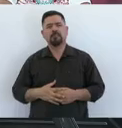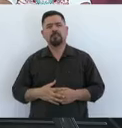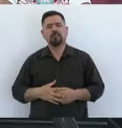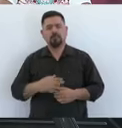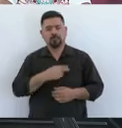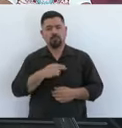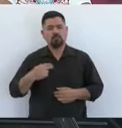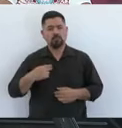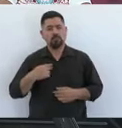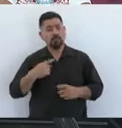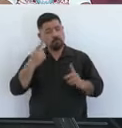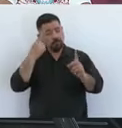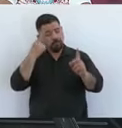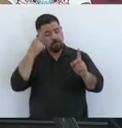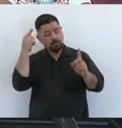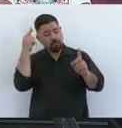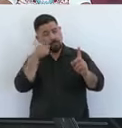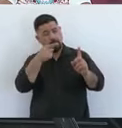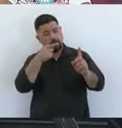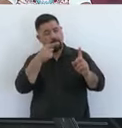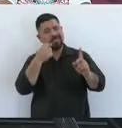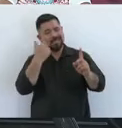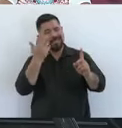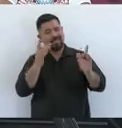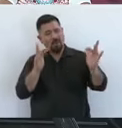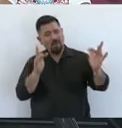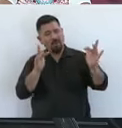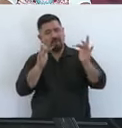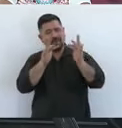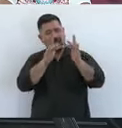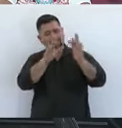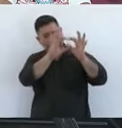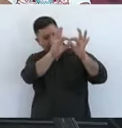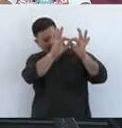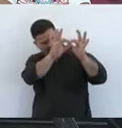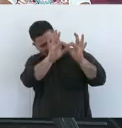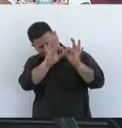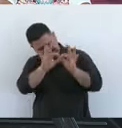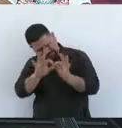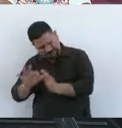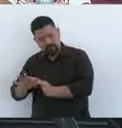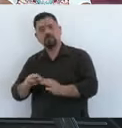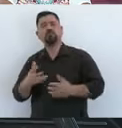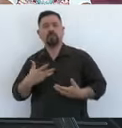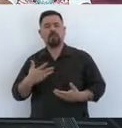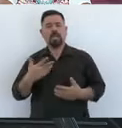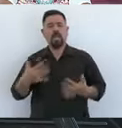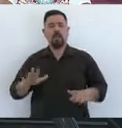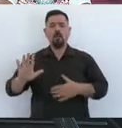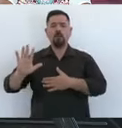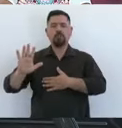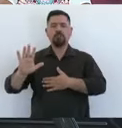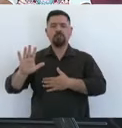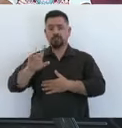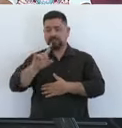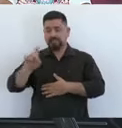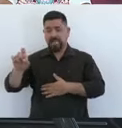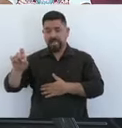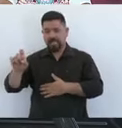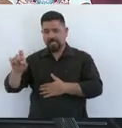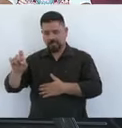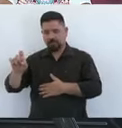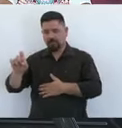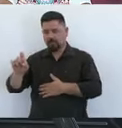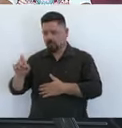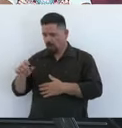tenemos el propósito de comunicar. Yo hice 100 compromisos y me quedan